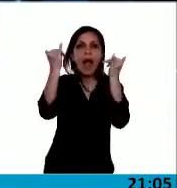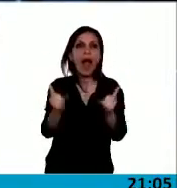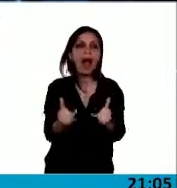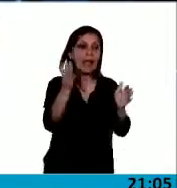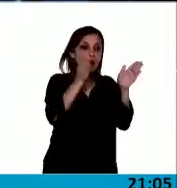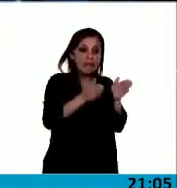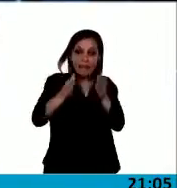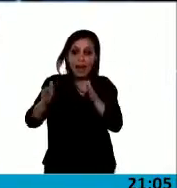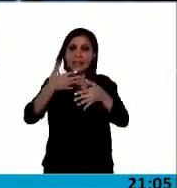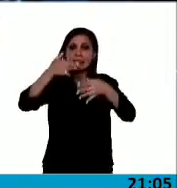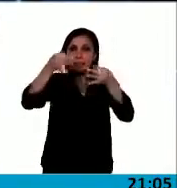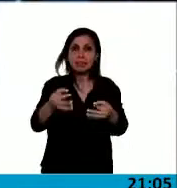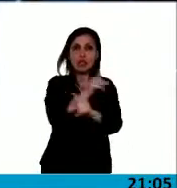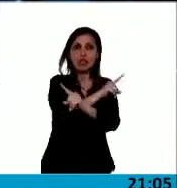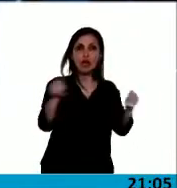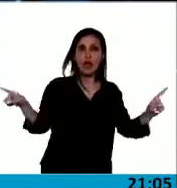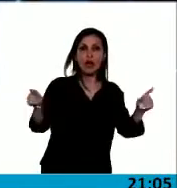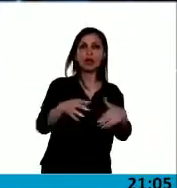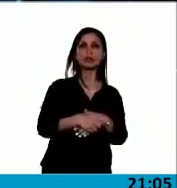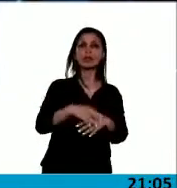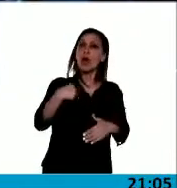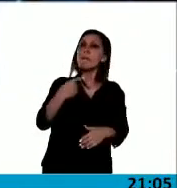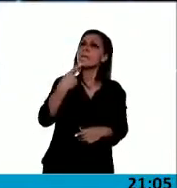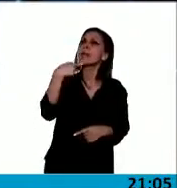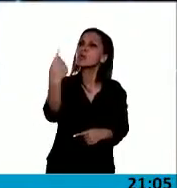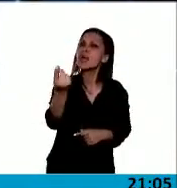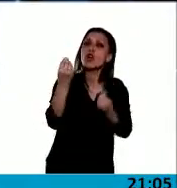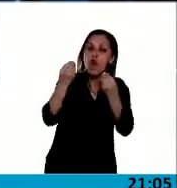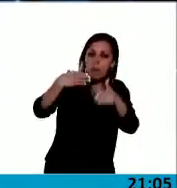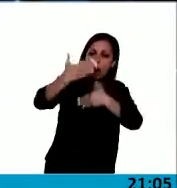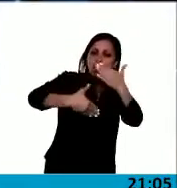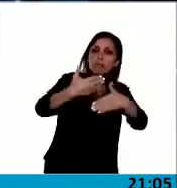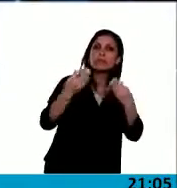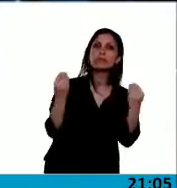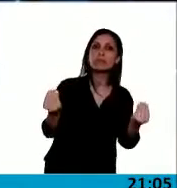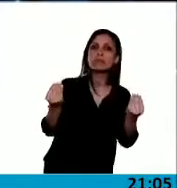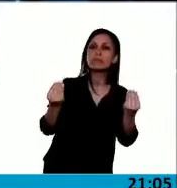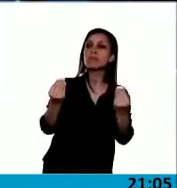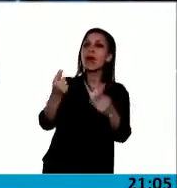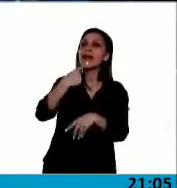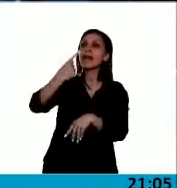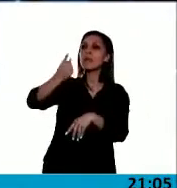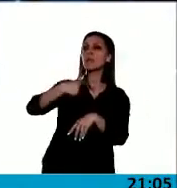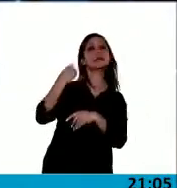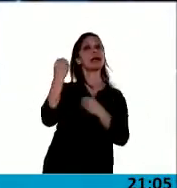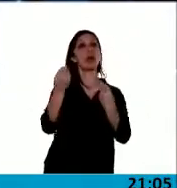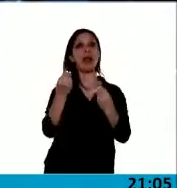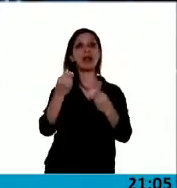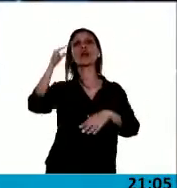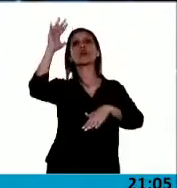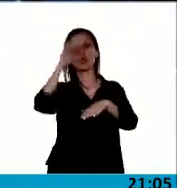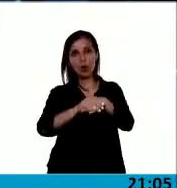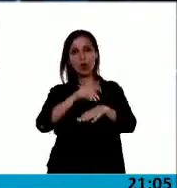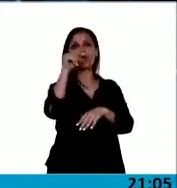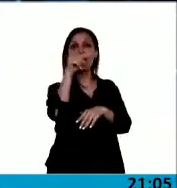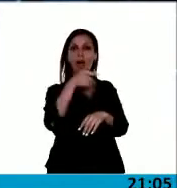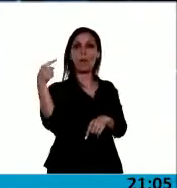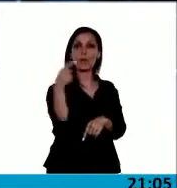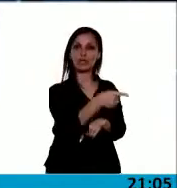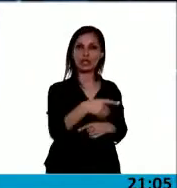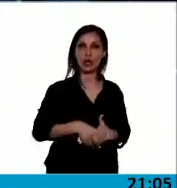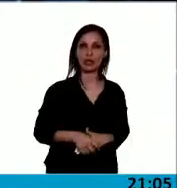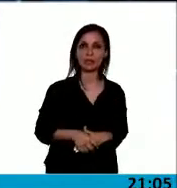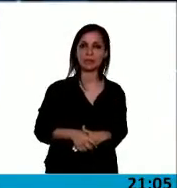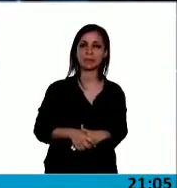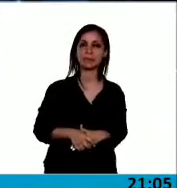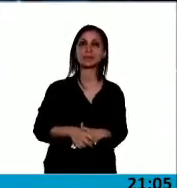se cumplen. Y cuando le pedimos cómo vamos a avanzar en eso, la respuesta es: la culpa es de la oposición.